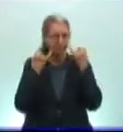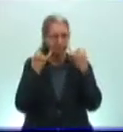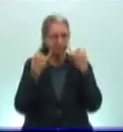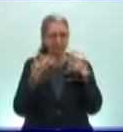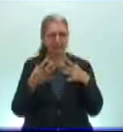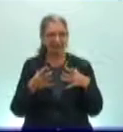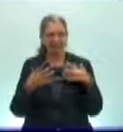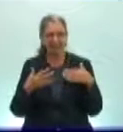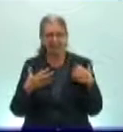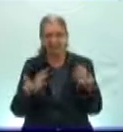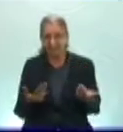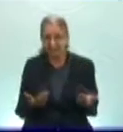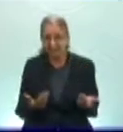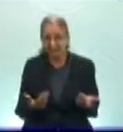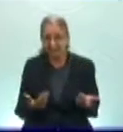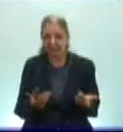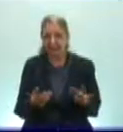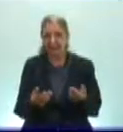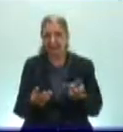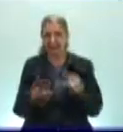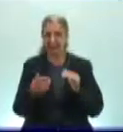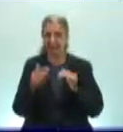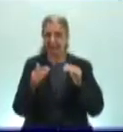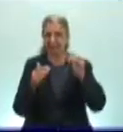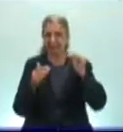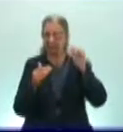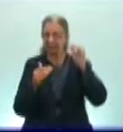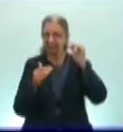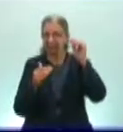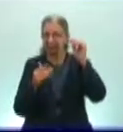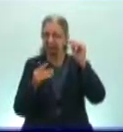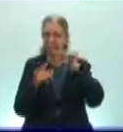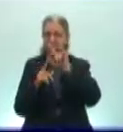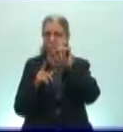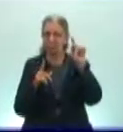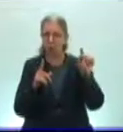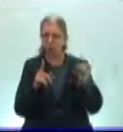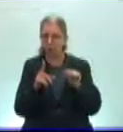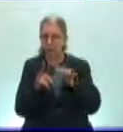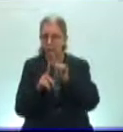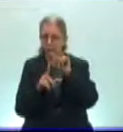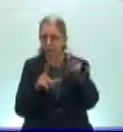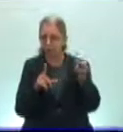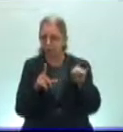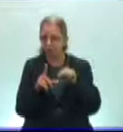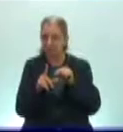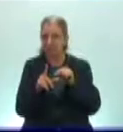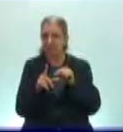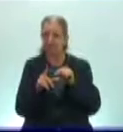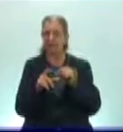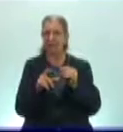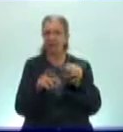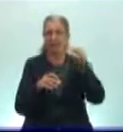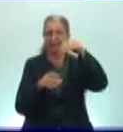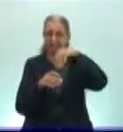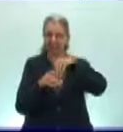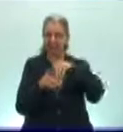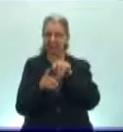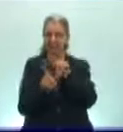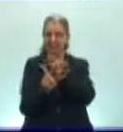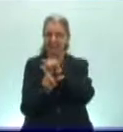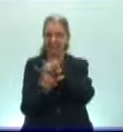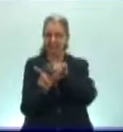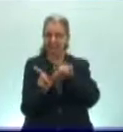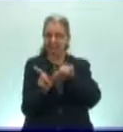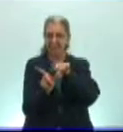Fíjate que a medida que va aumentando la longitud del borde del objeto, es mayor entonces el